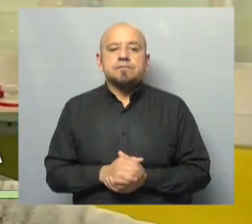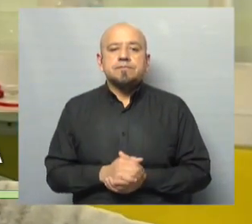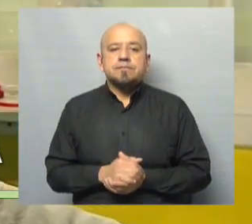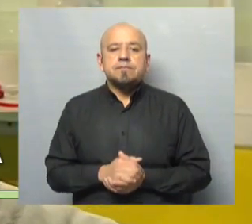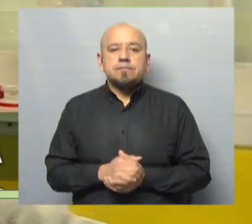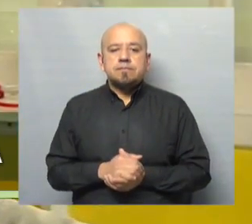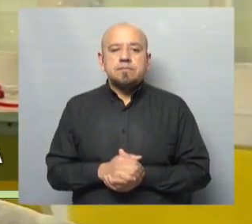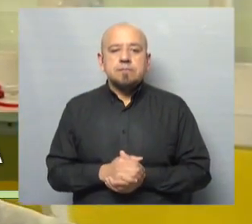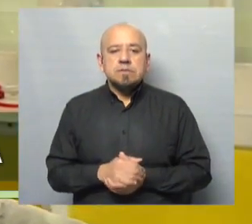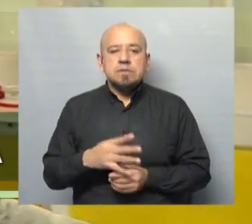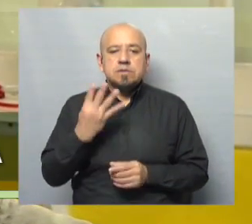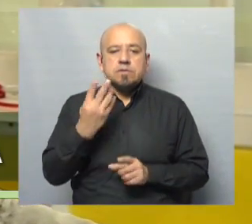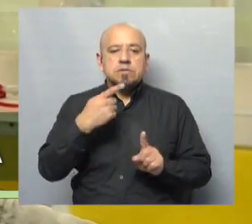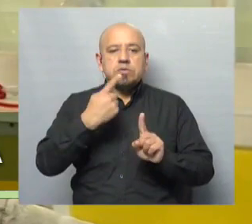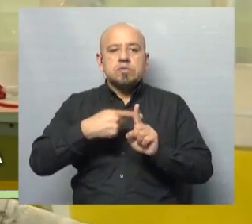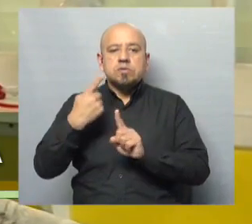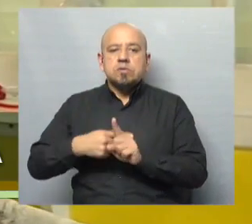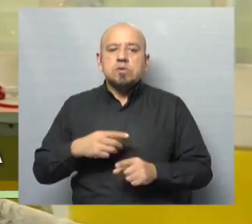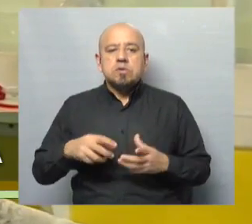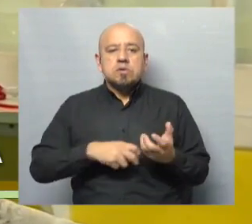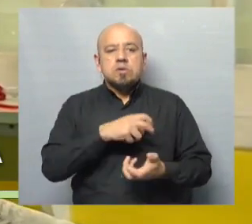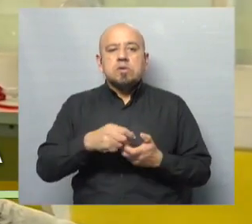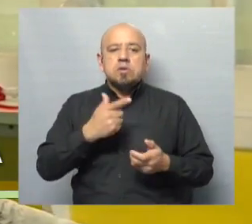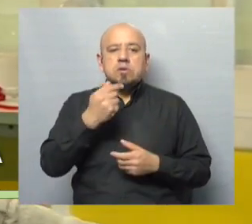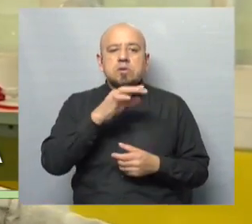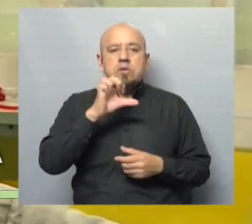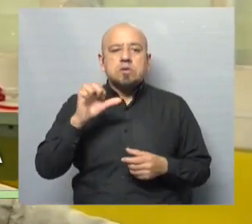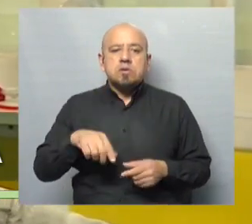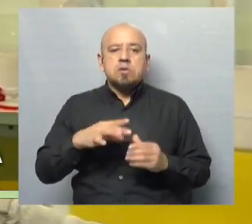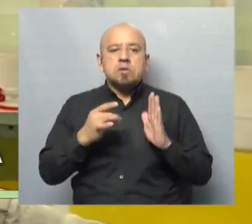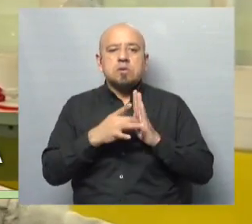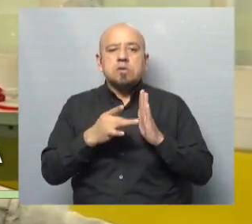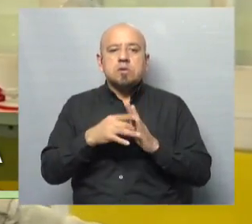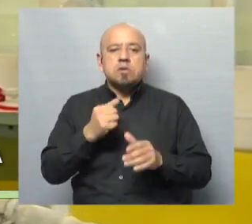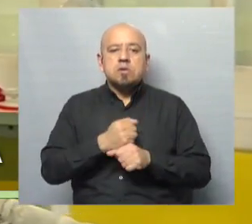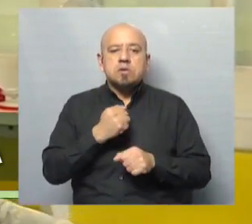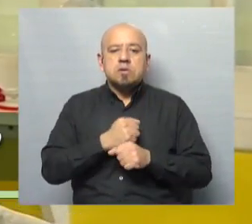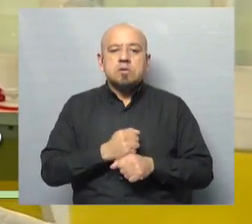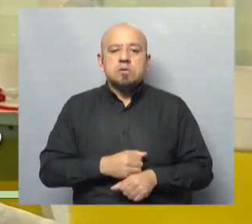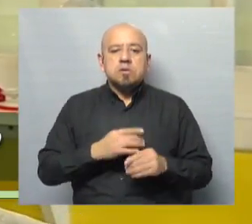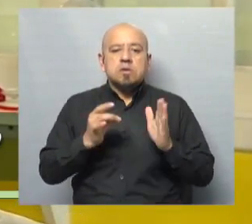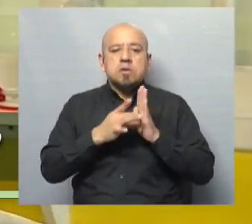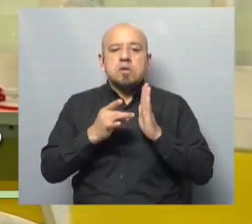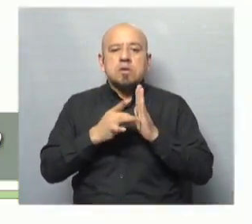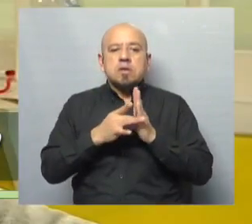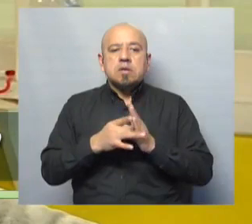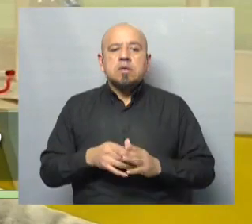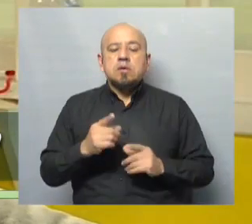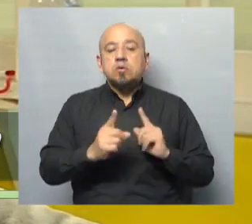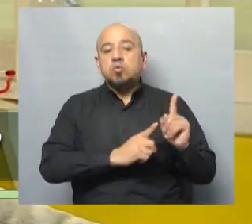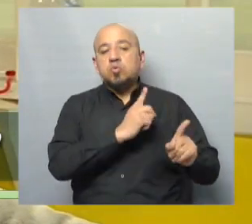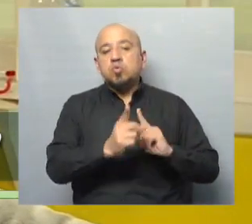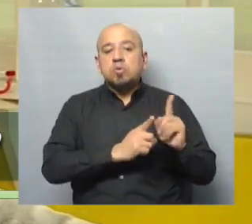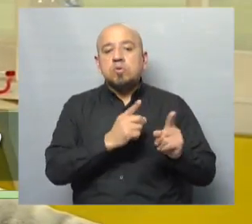estos cuatro meses realmente van a ser caóticos dentro de hadas en lo que tiene que ver las condiciones laborales y la calidad de atención a los usuarios realmente